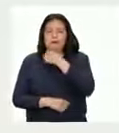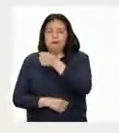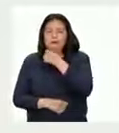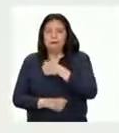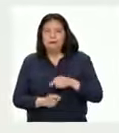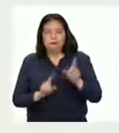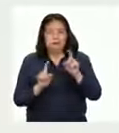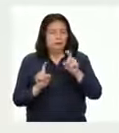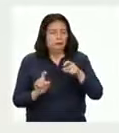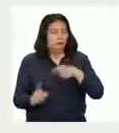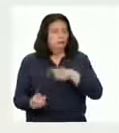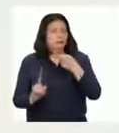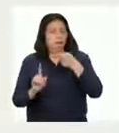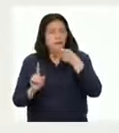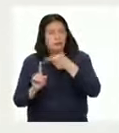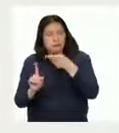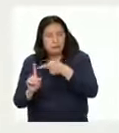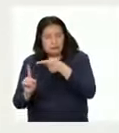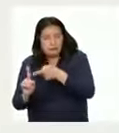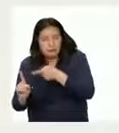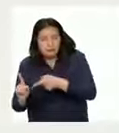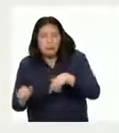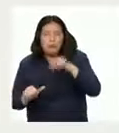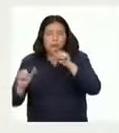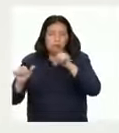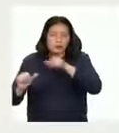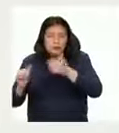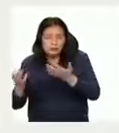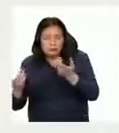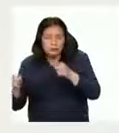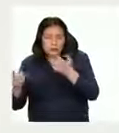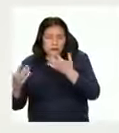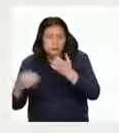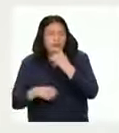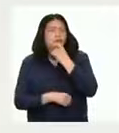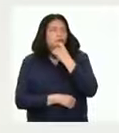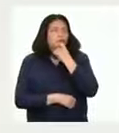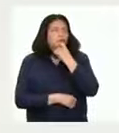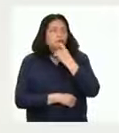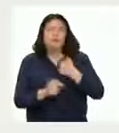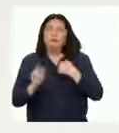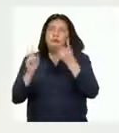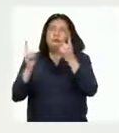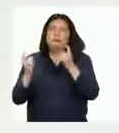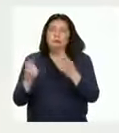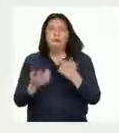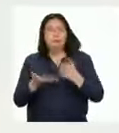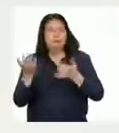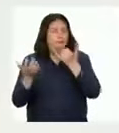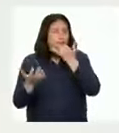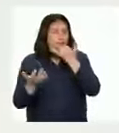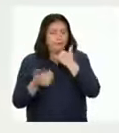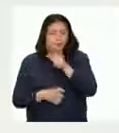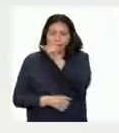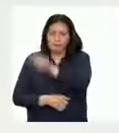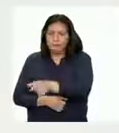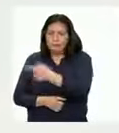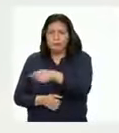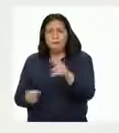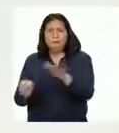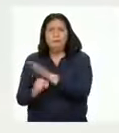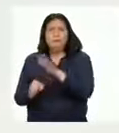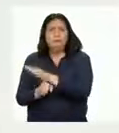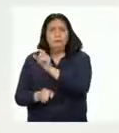hacer preguntas específicas o si surgen dudas durante el diálogo. Ahora me pregunto, ¿qué pasará si nuestro entrevistado está